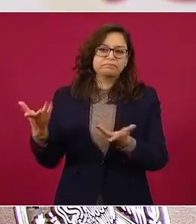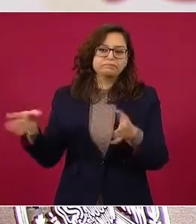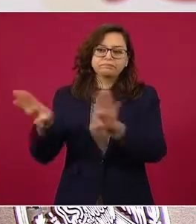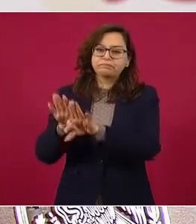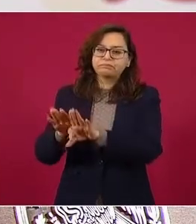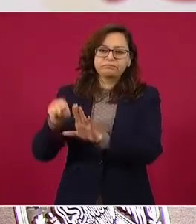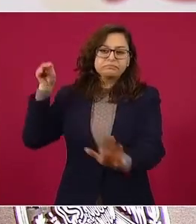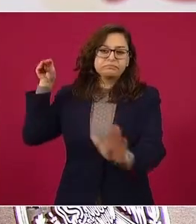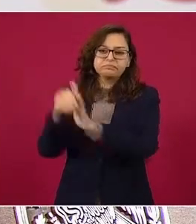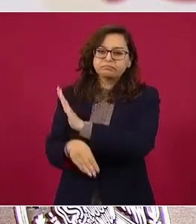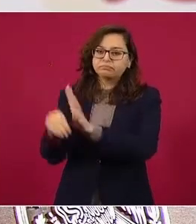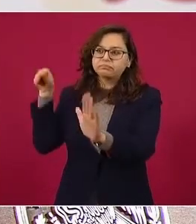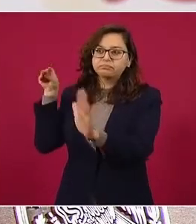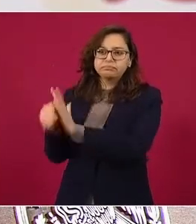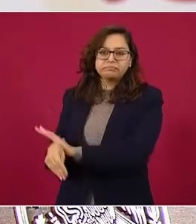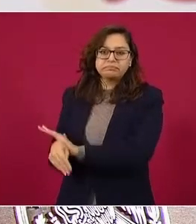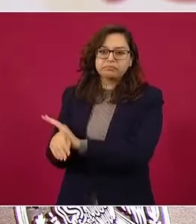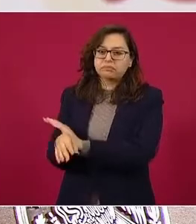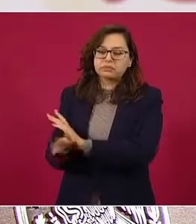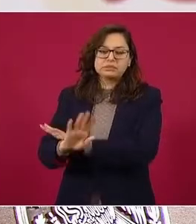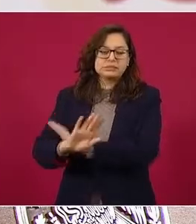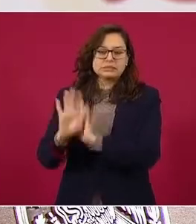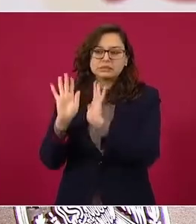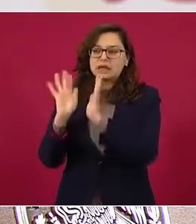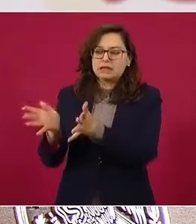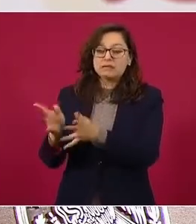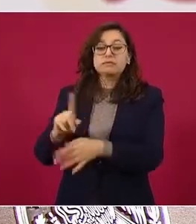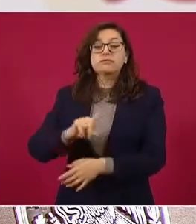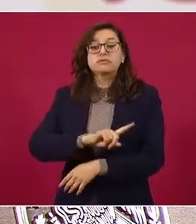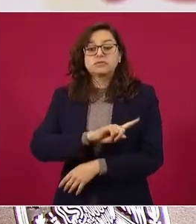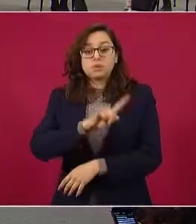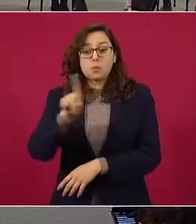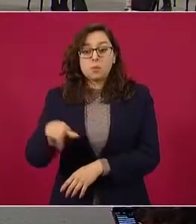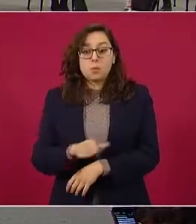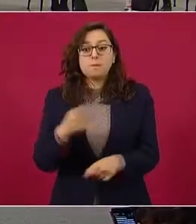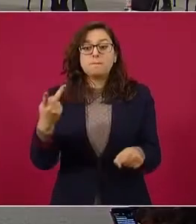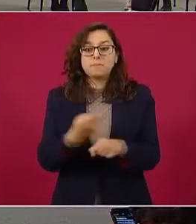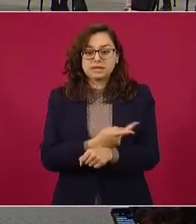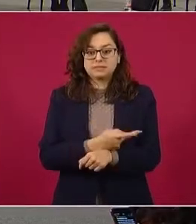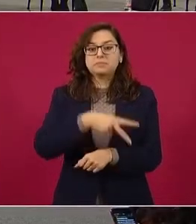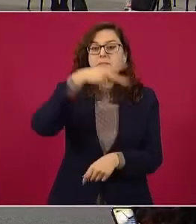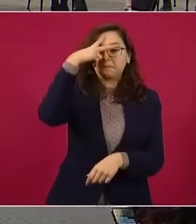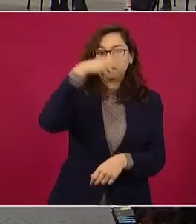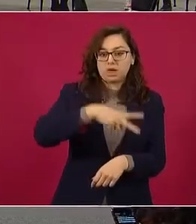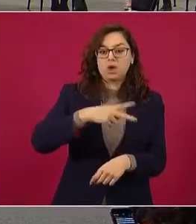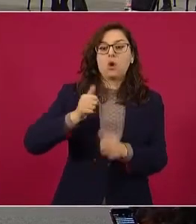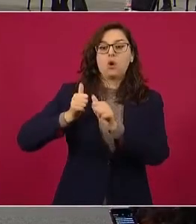cerrados, y en alguna visita que hicieron las autoridades mexicanas